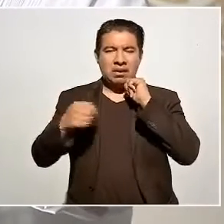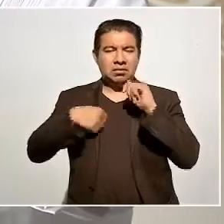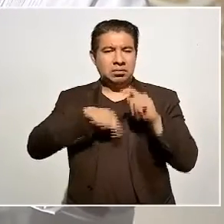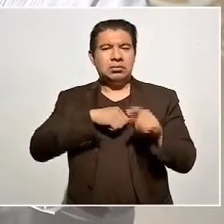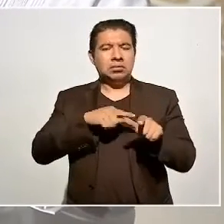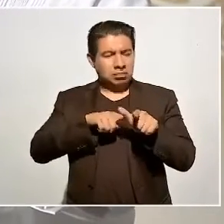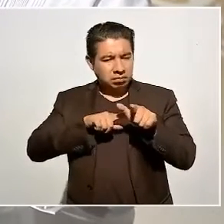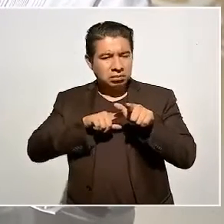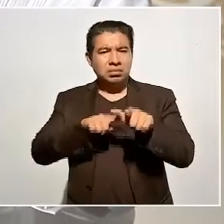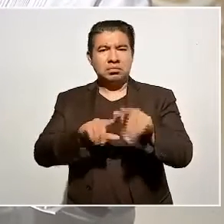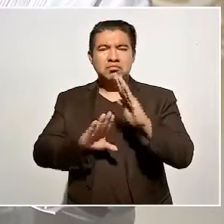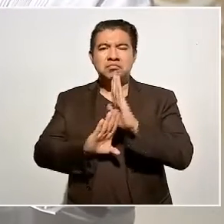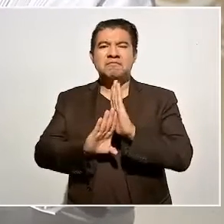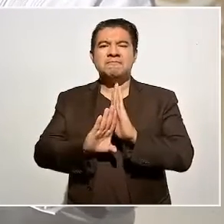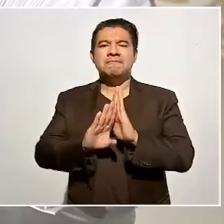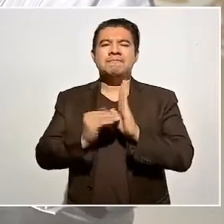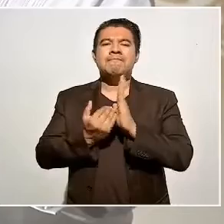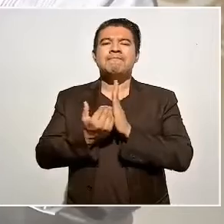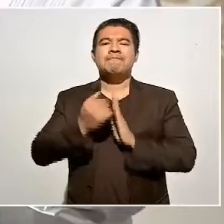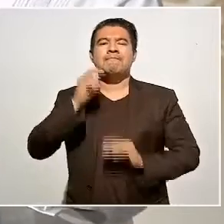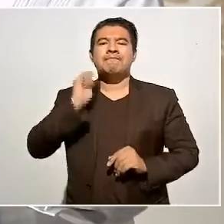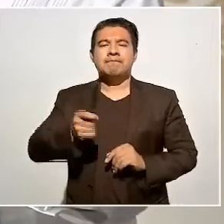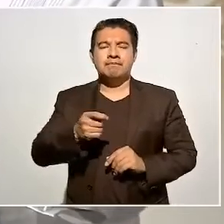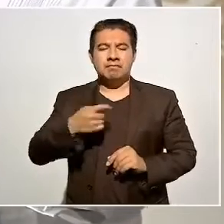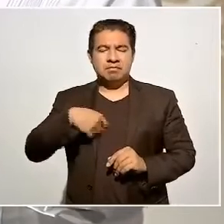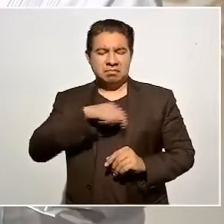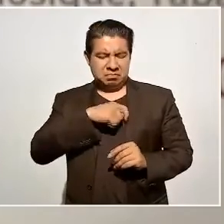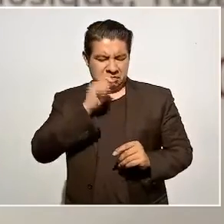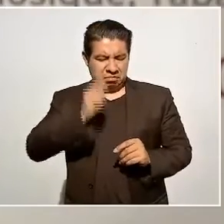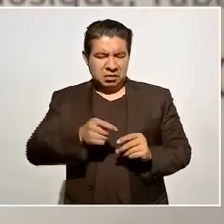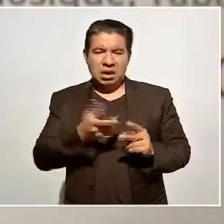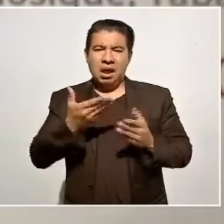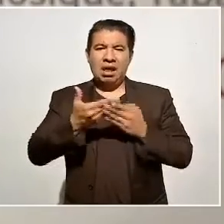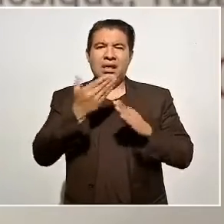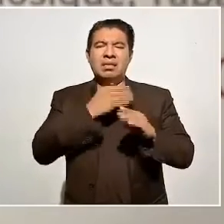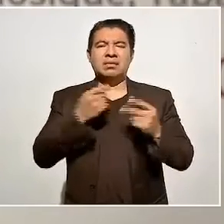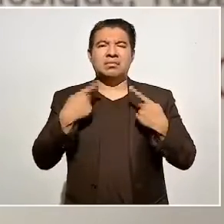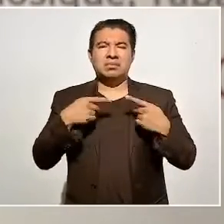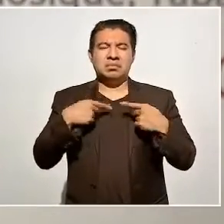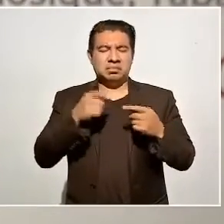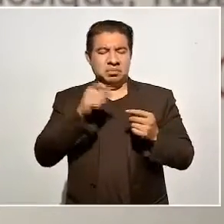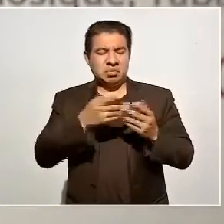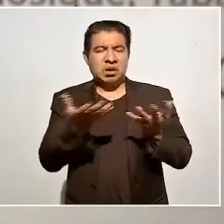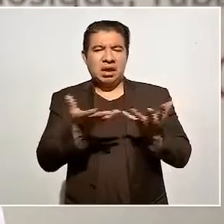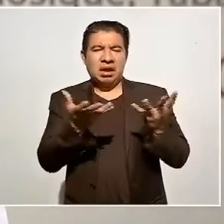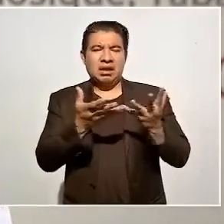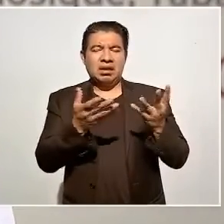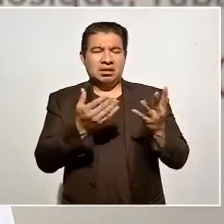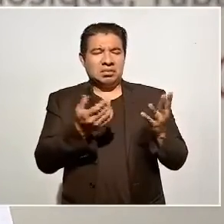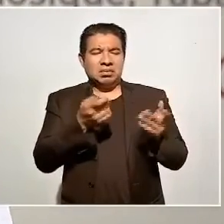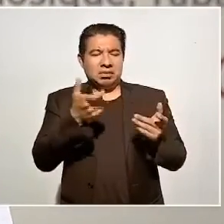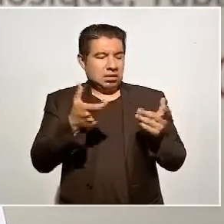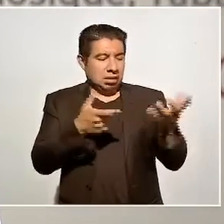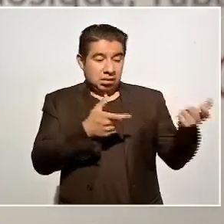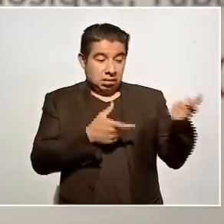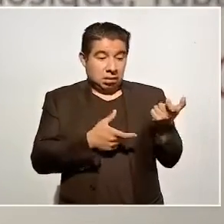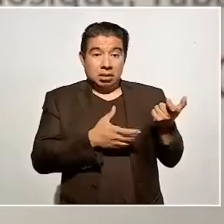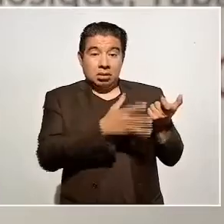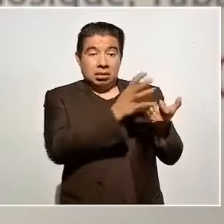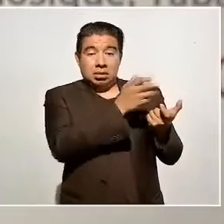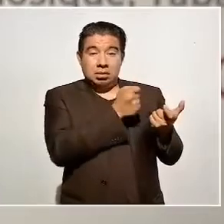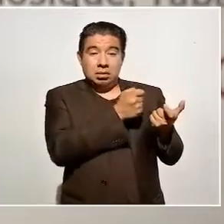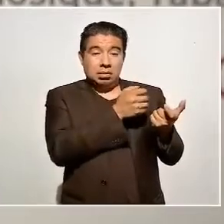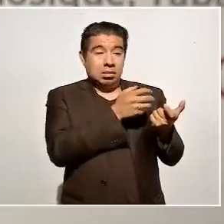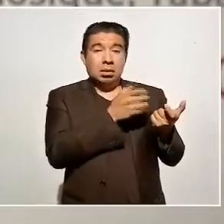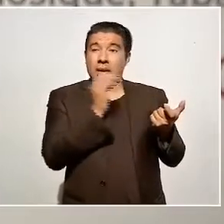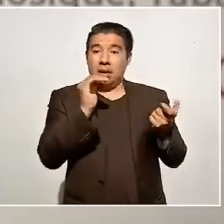siempre. ¿En qué consistía esa fórmula? En rescatar